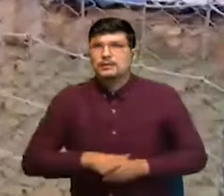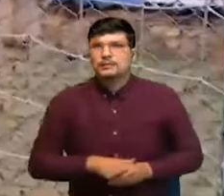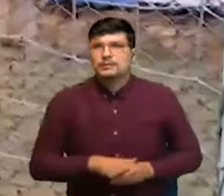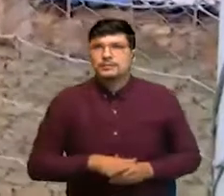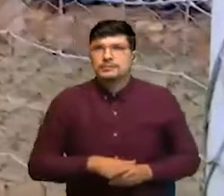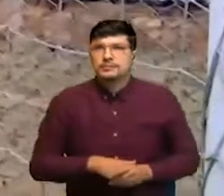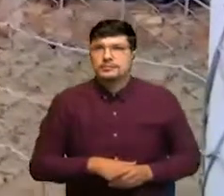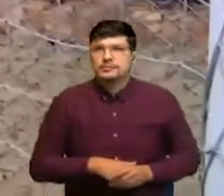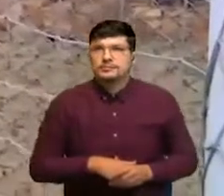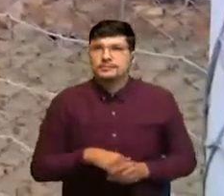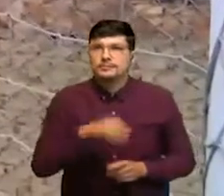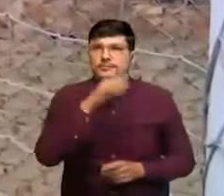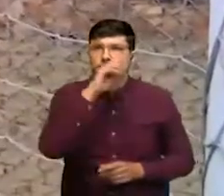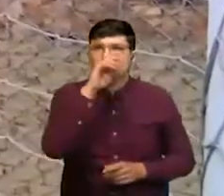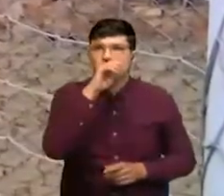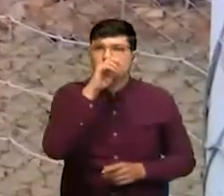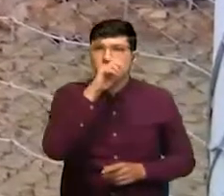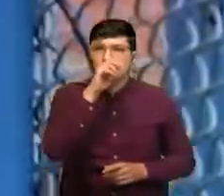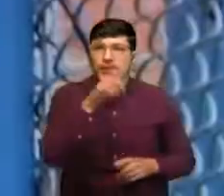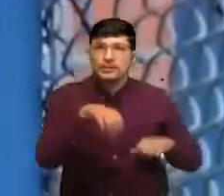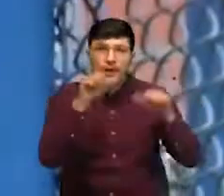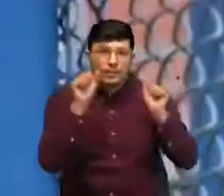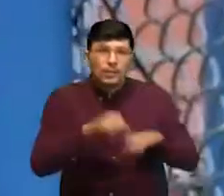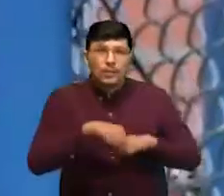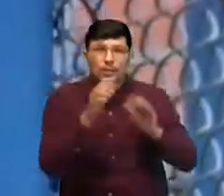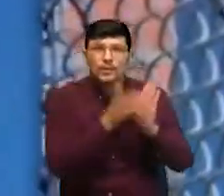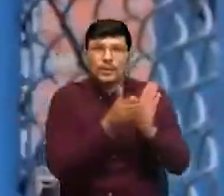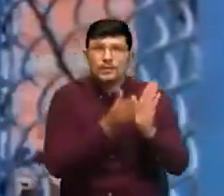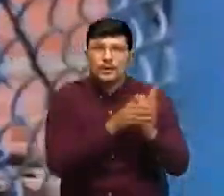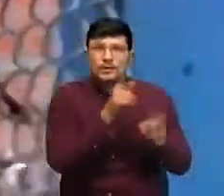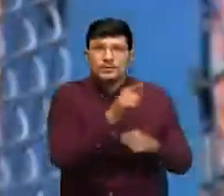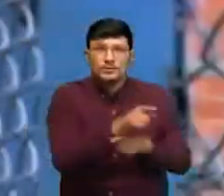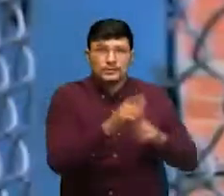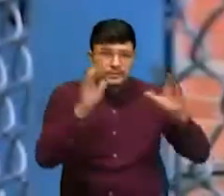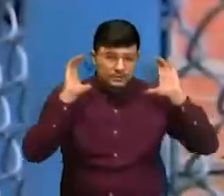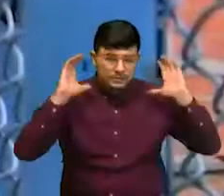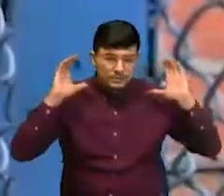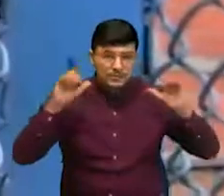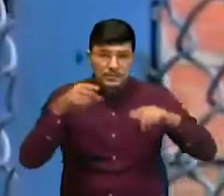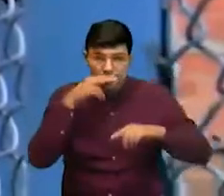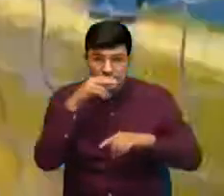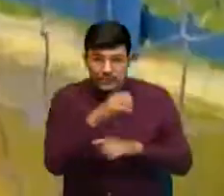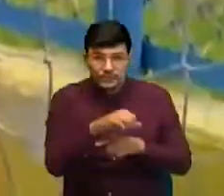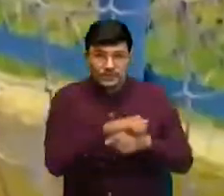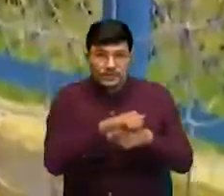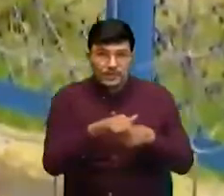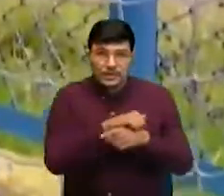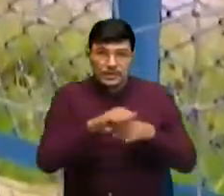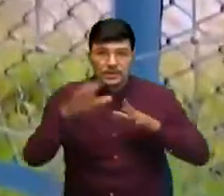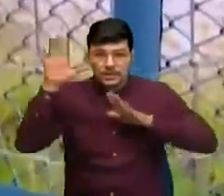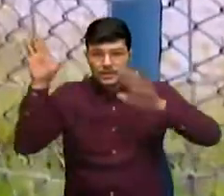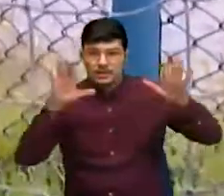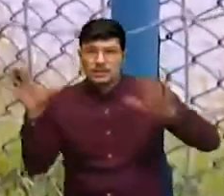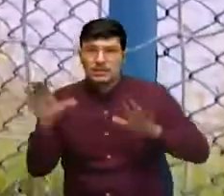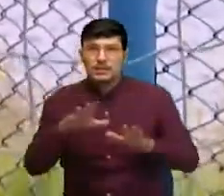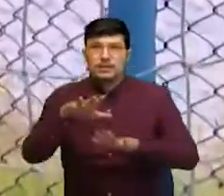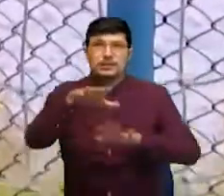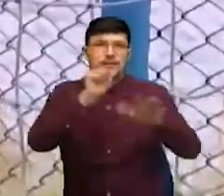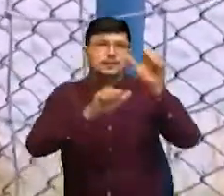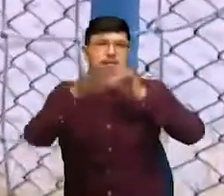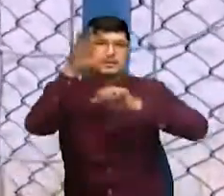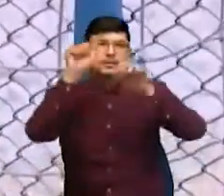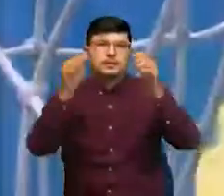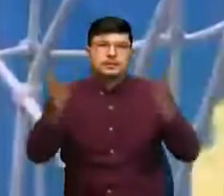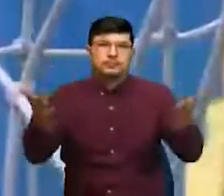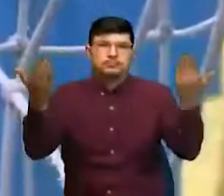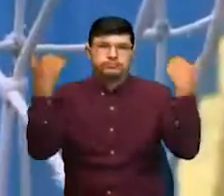se pudo evidenciar que el arco no está debidamente asegurado y que el niño que entrena como arquero se agarró de la malla y el arco